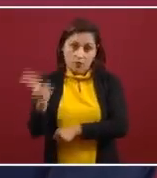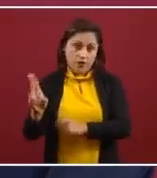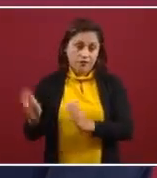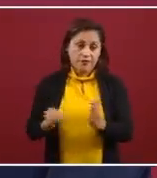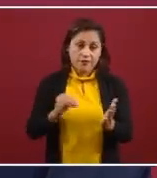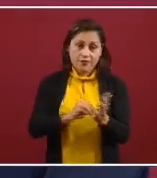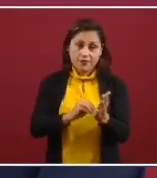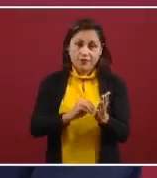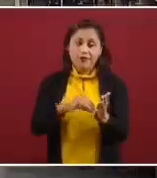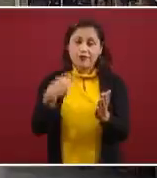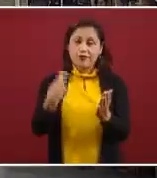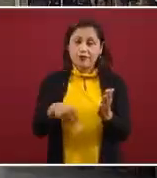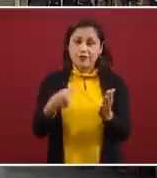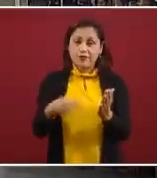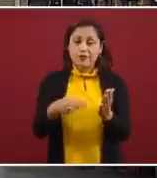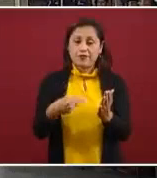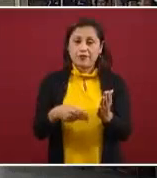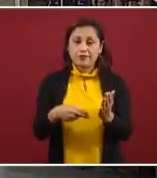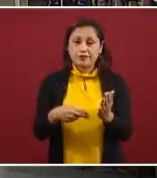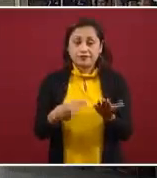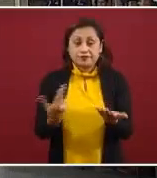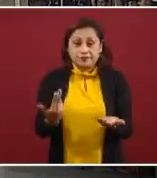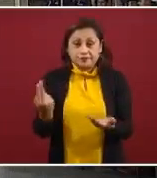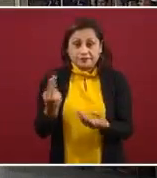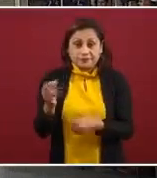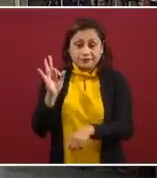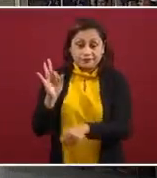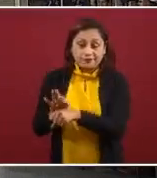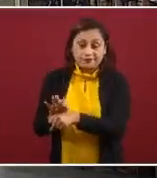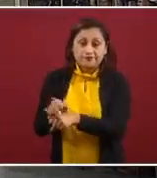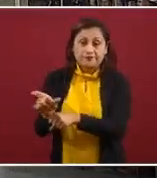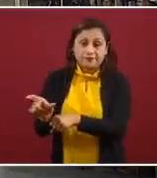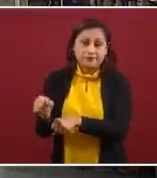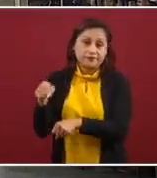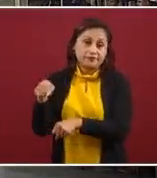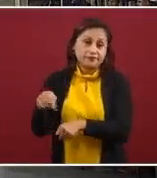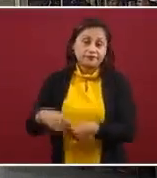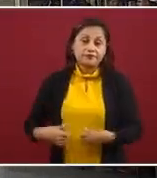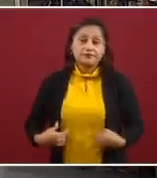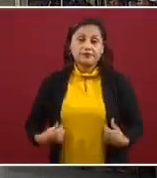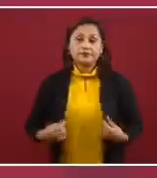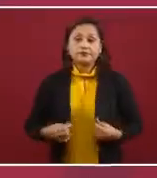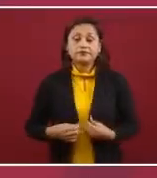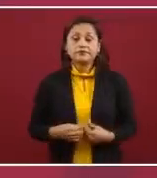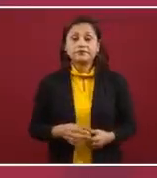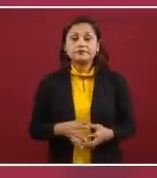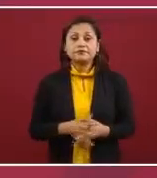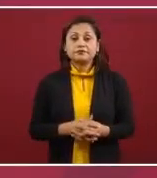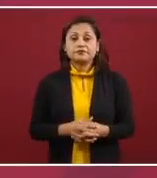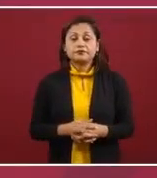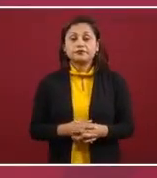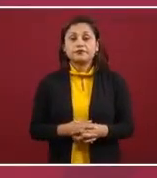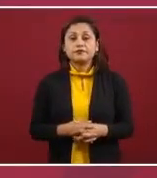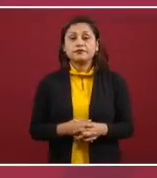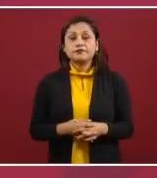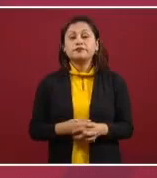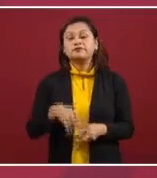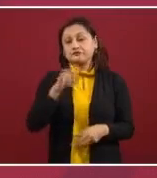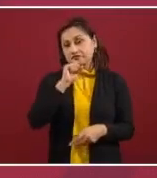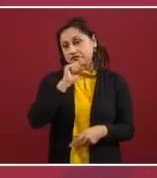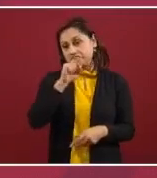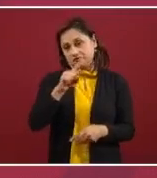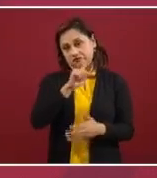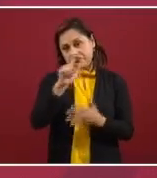a quienes solicitan estos amparos y ser respetuosos de la legalidad.